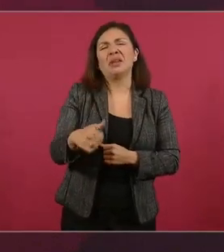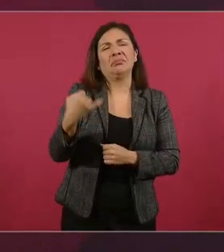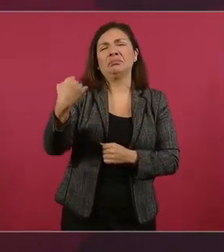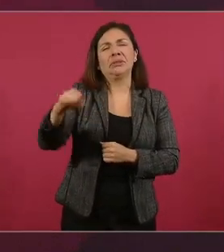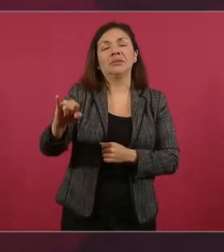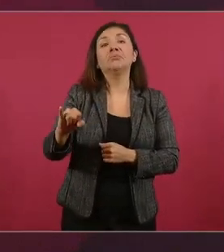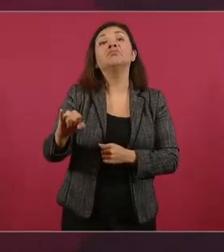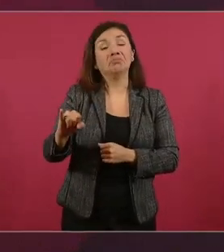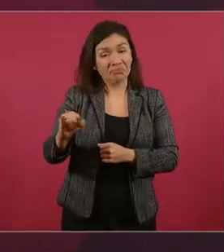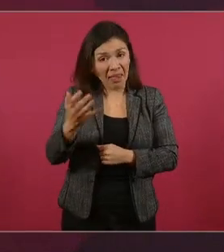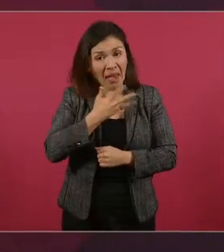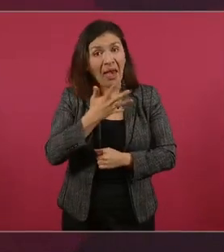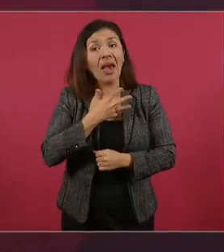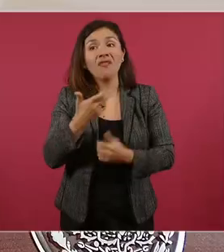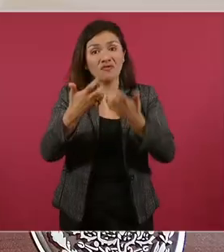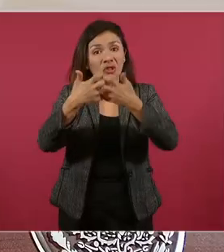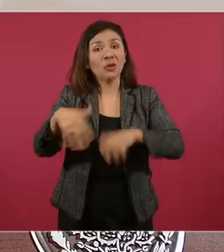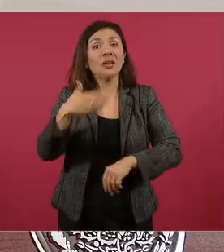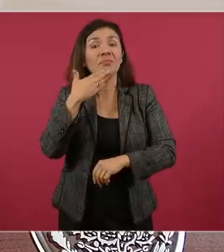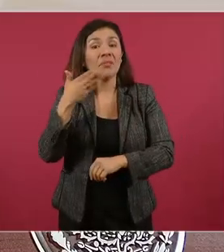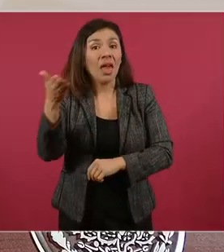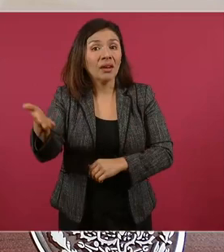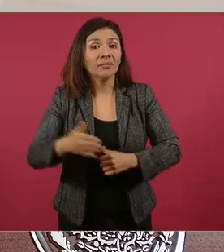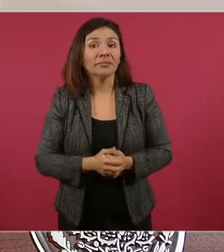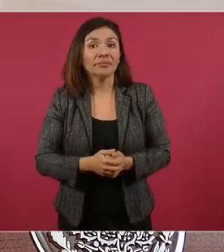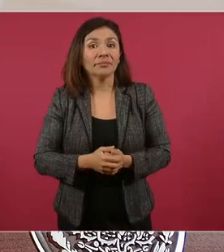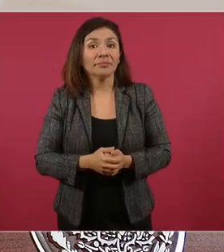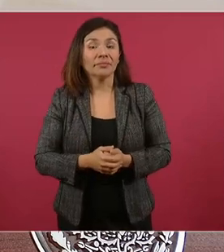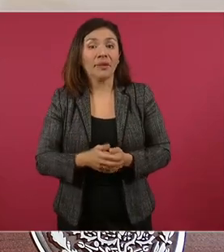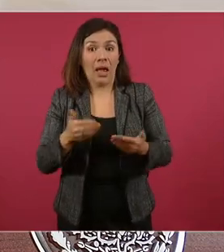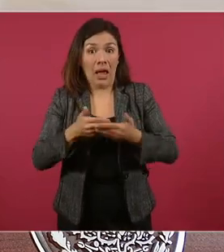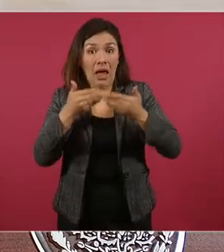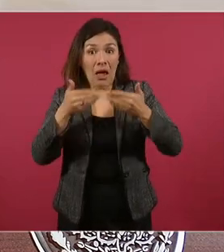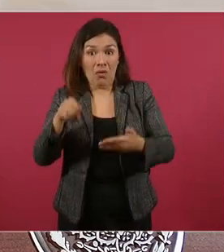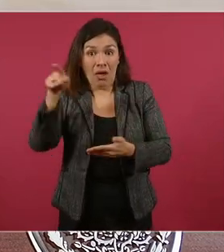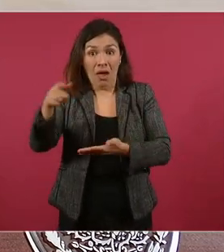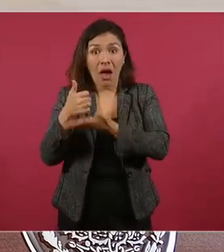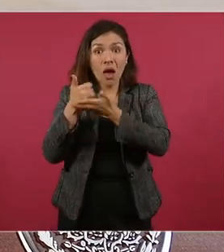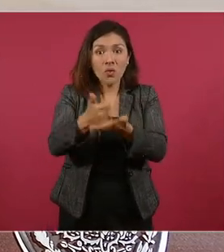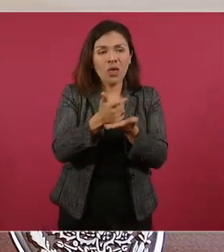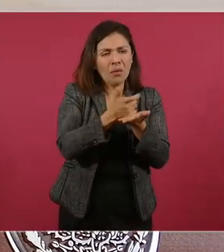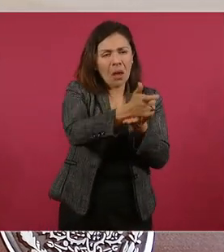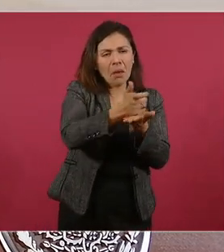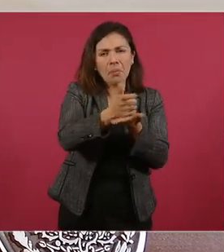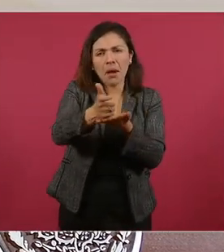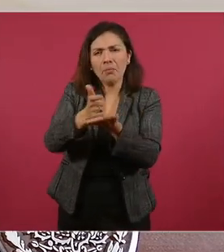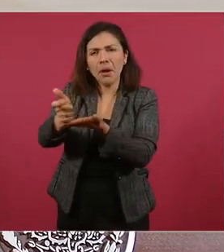Pues sí funciona, está dispersando